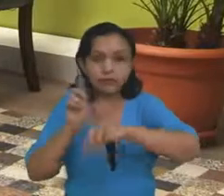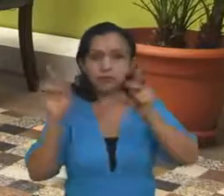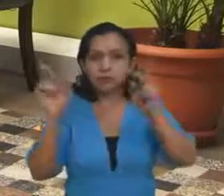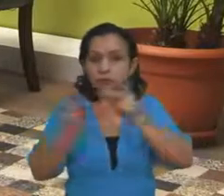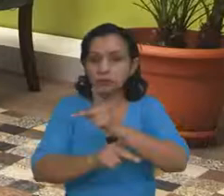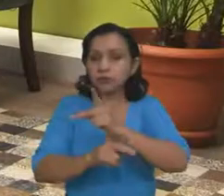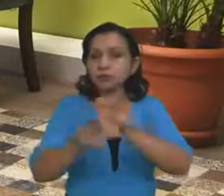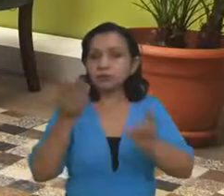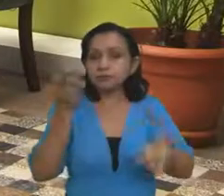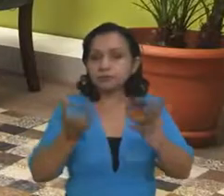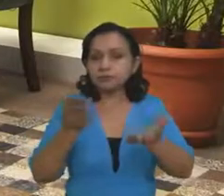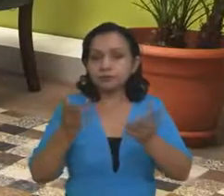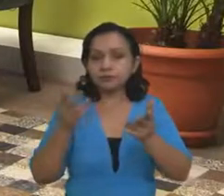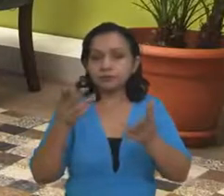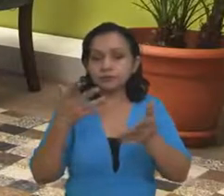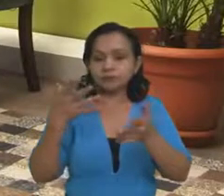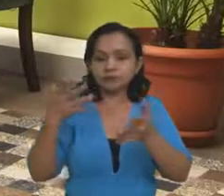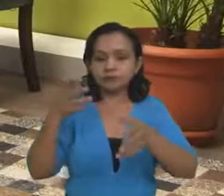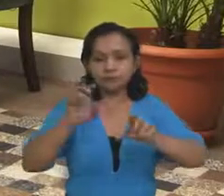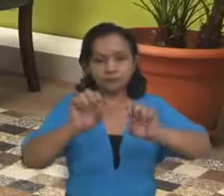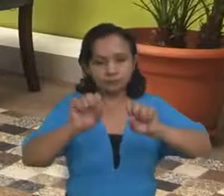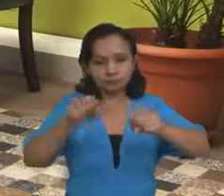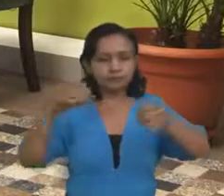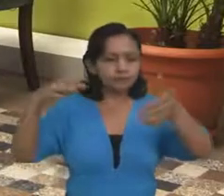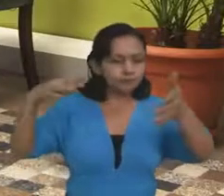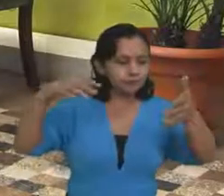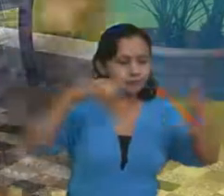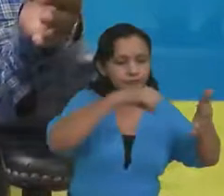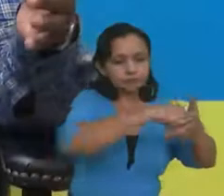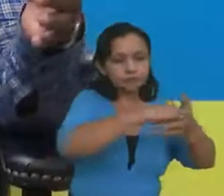Eso sucede generalmente en los accidentes de tránsito. De tránsito. A